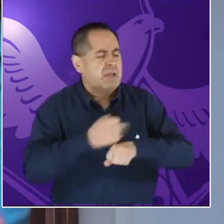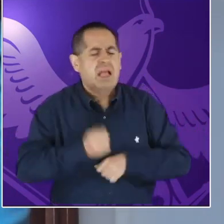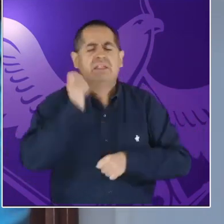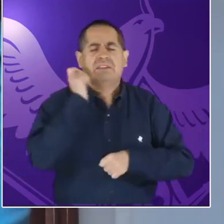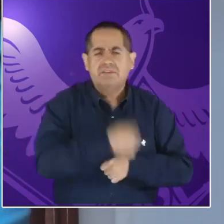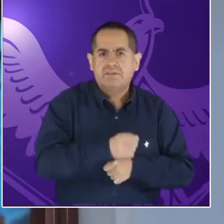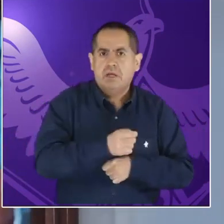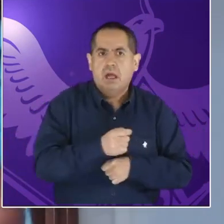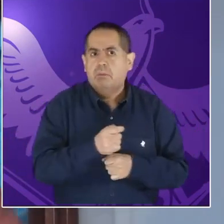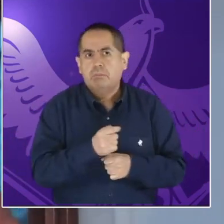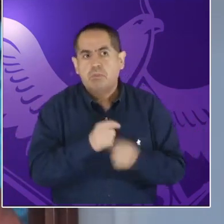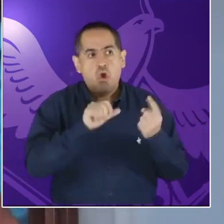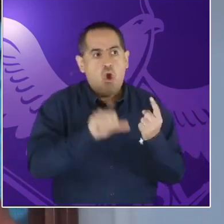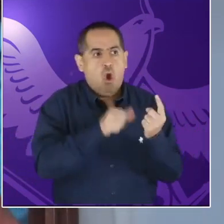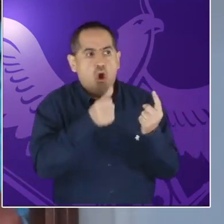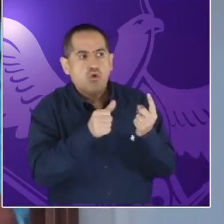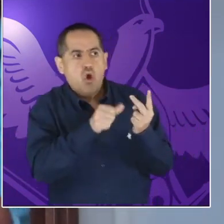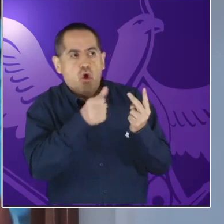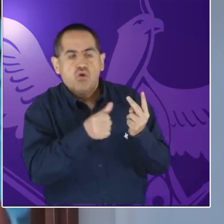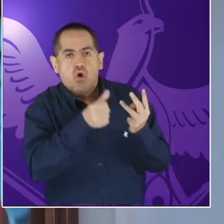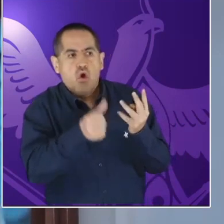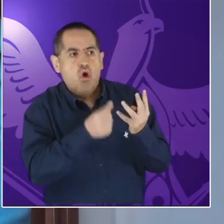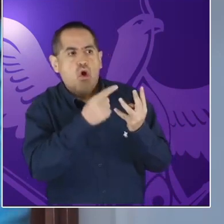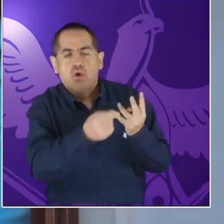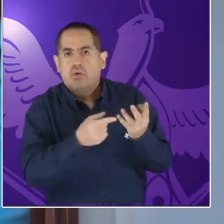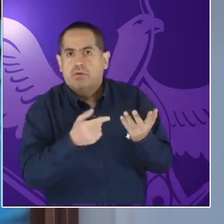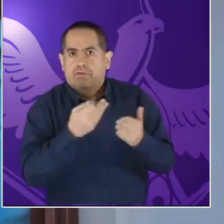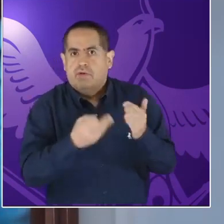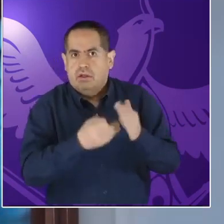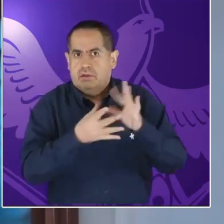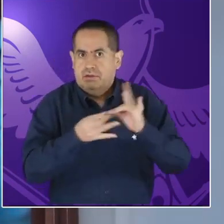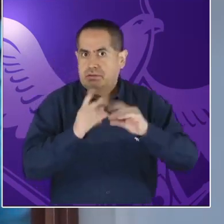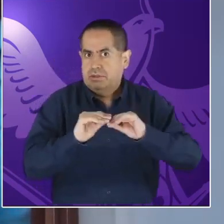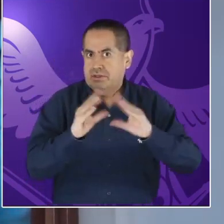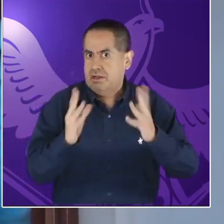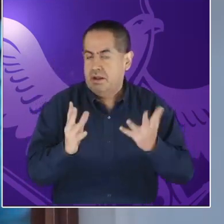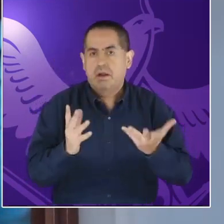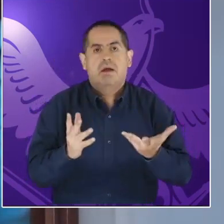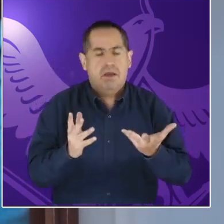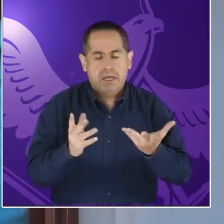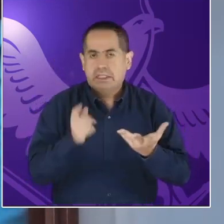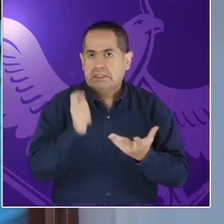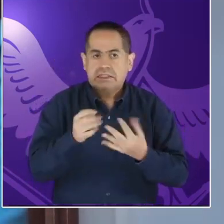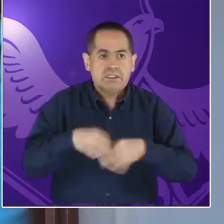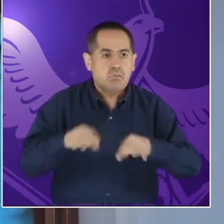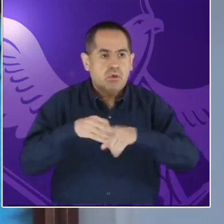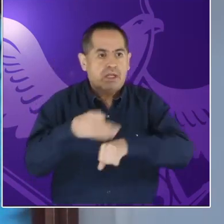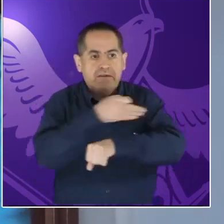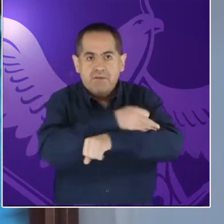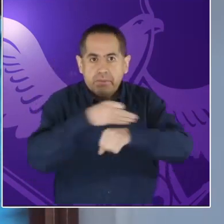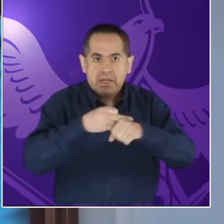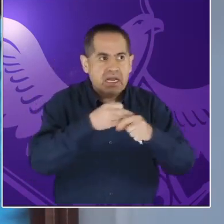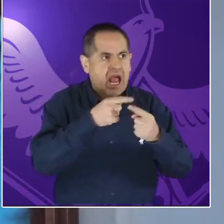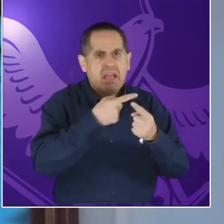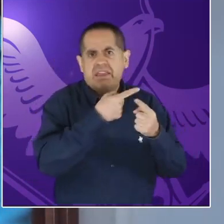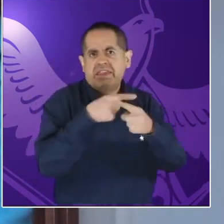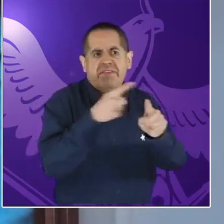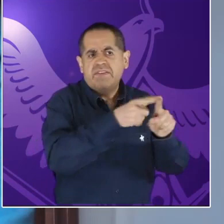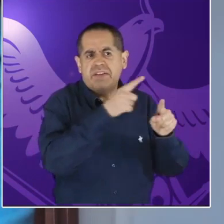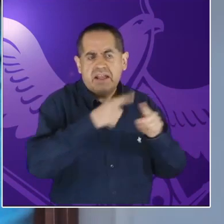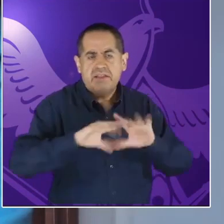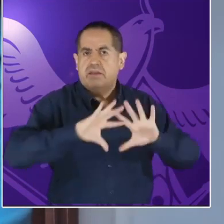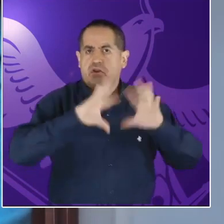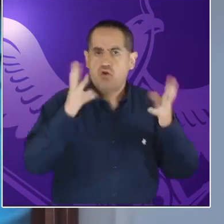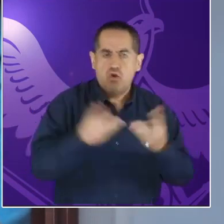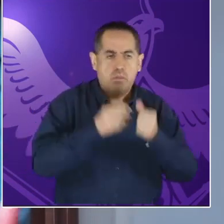dejar fuera algunos tipos de familia y con ello entonces las familias quedan desprotegidas. Es por esto de hecho que se